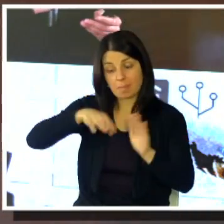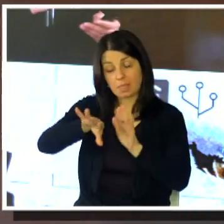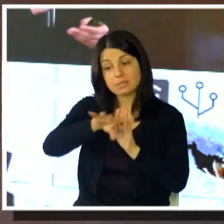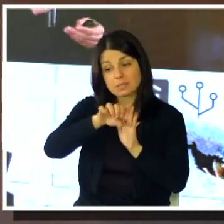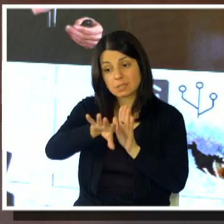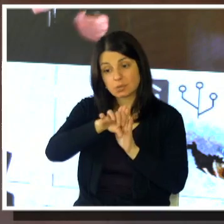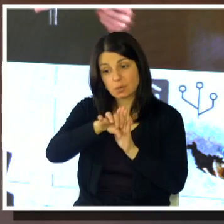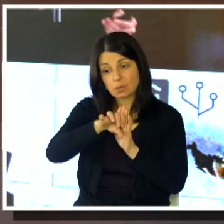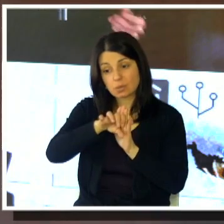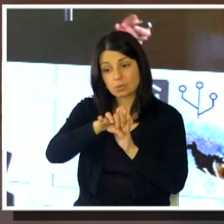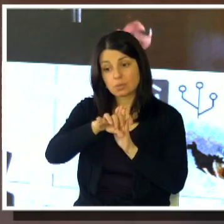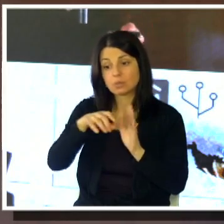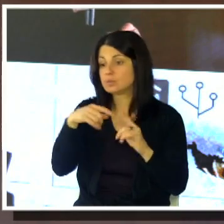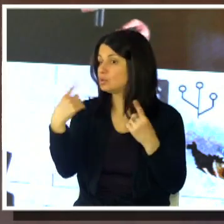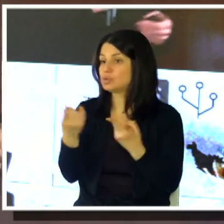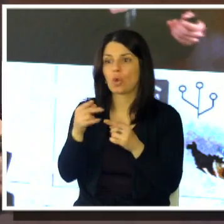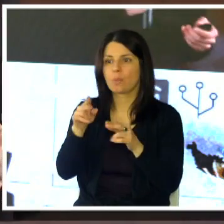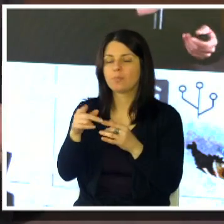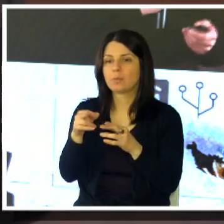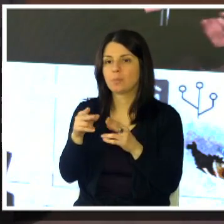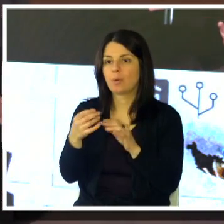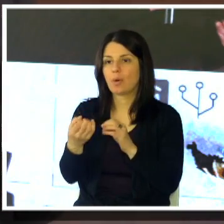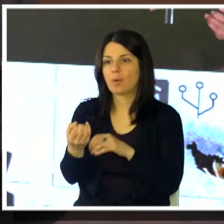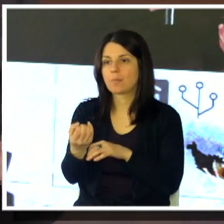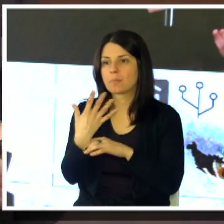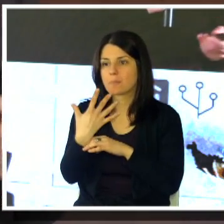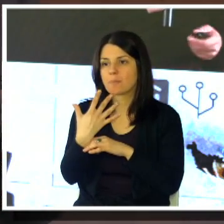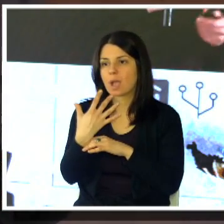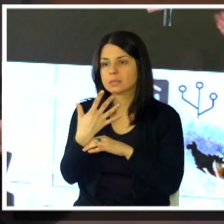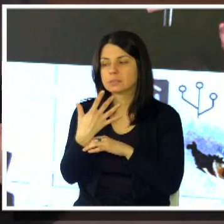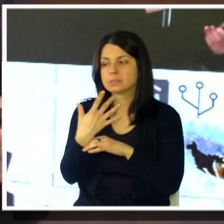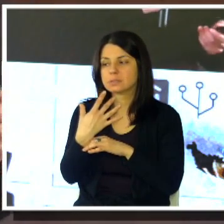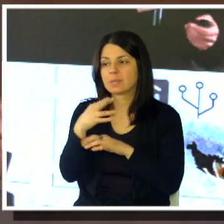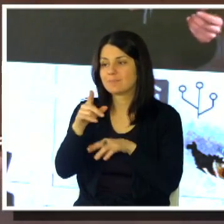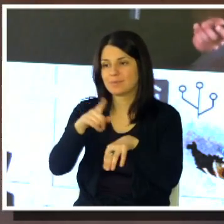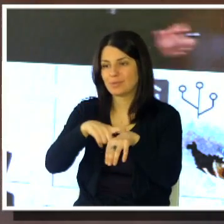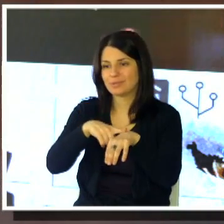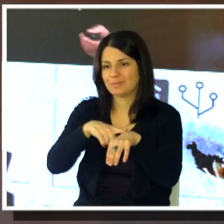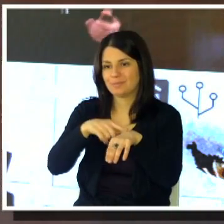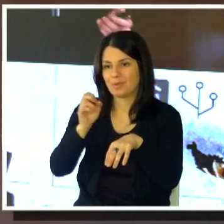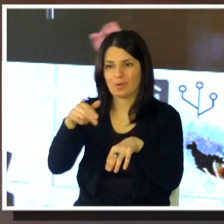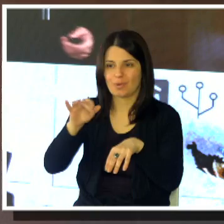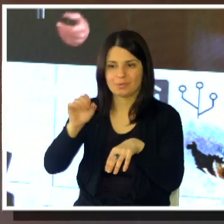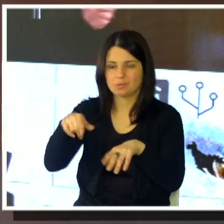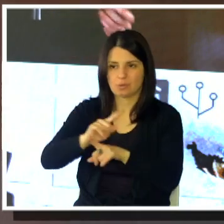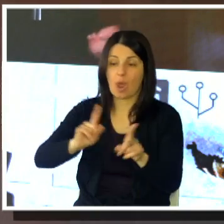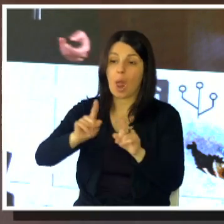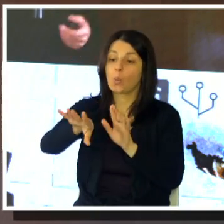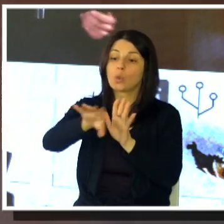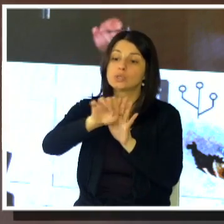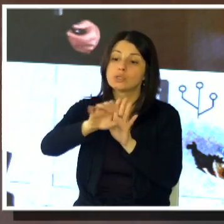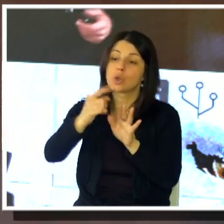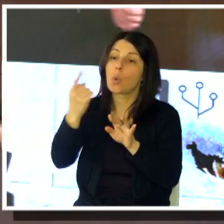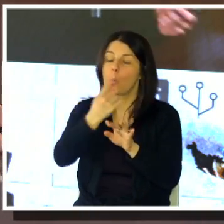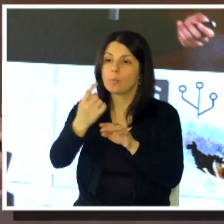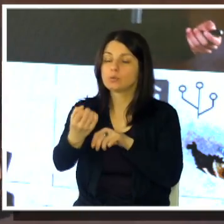tenemos, no todos mandan al Orión al mismo tiempo. O sea, hay sensores que mandan en un